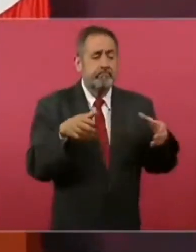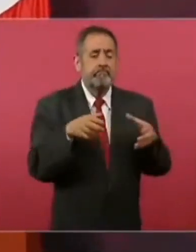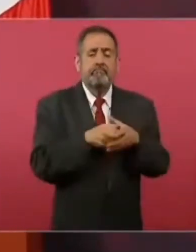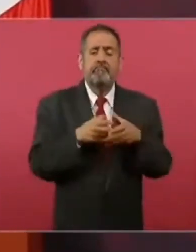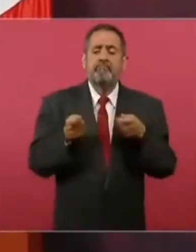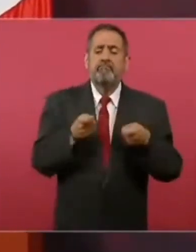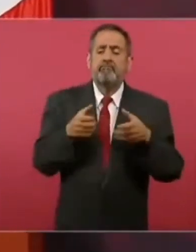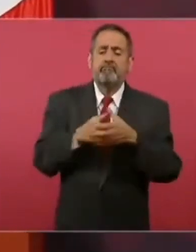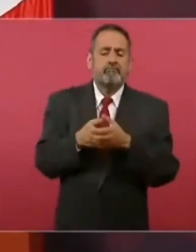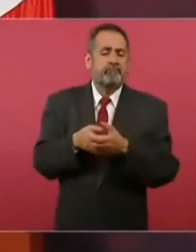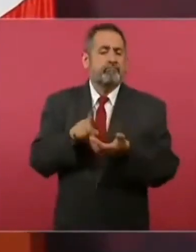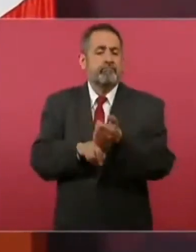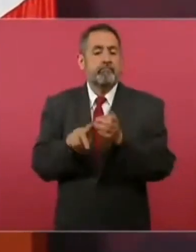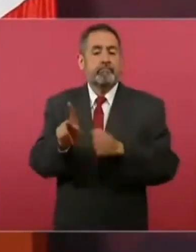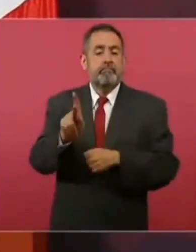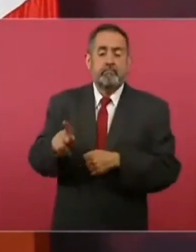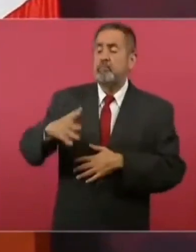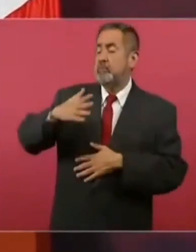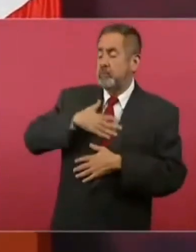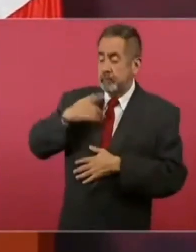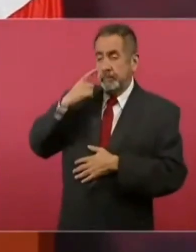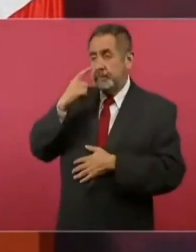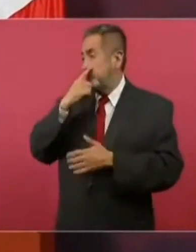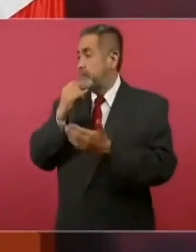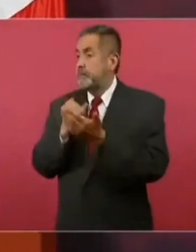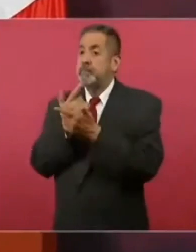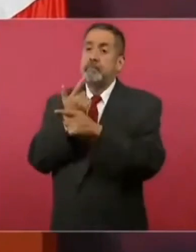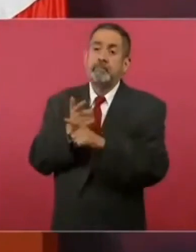Utilizan como fachada la democracia.